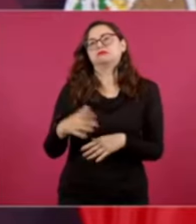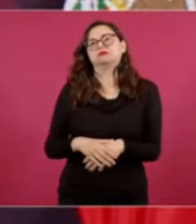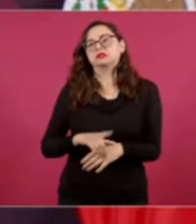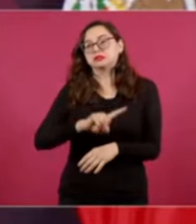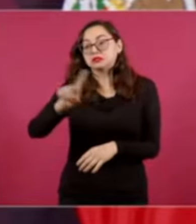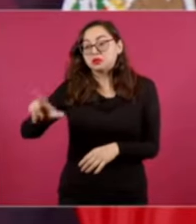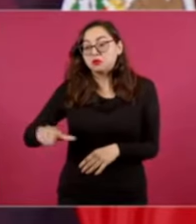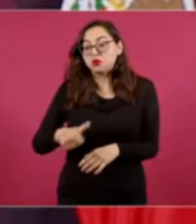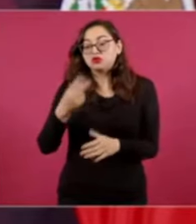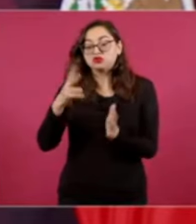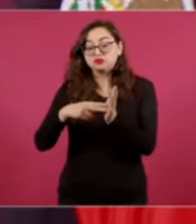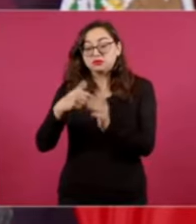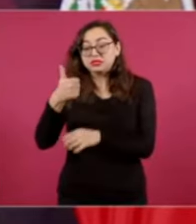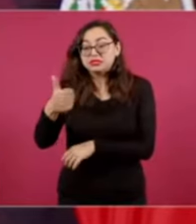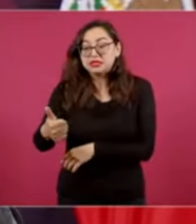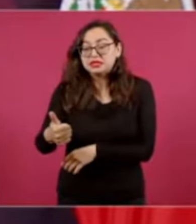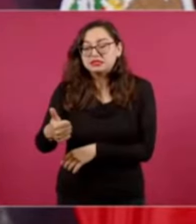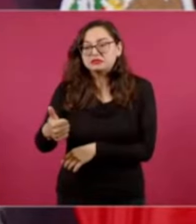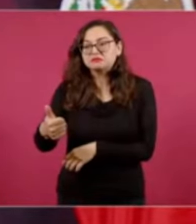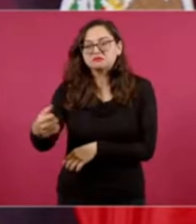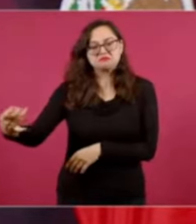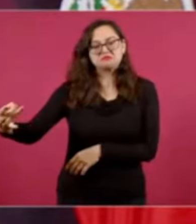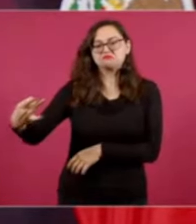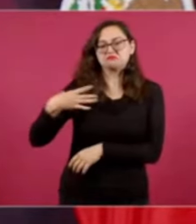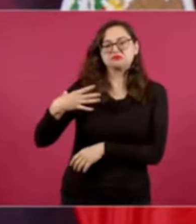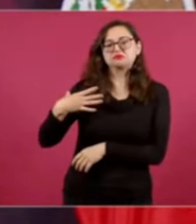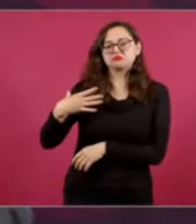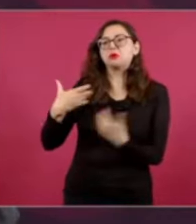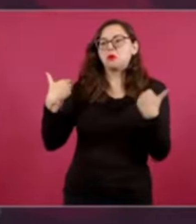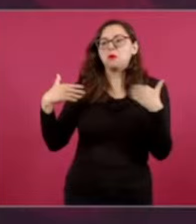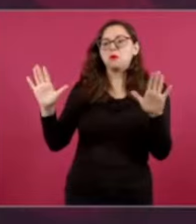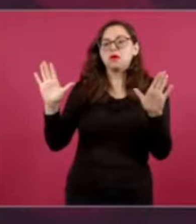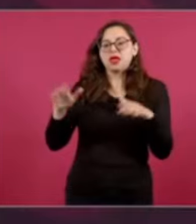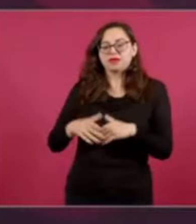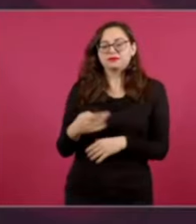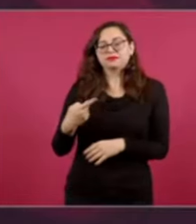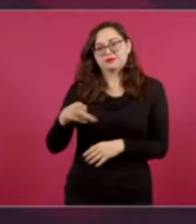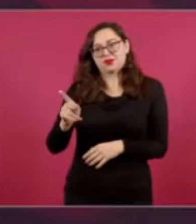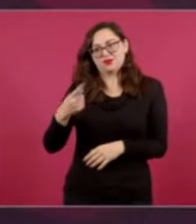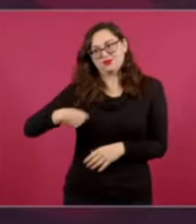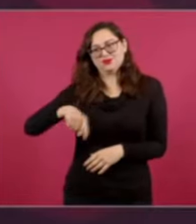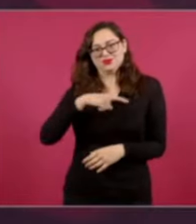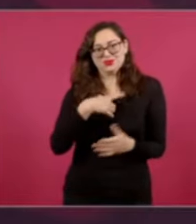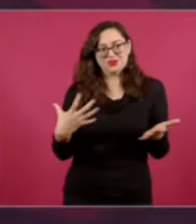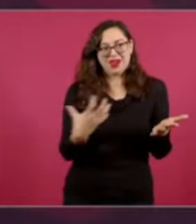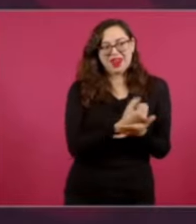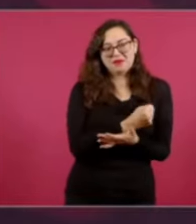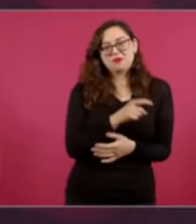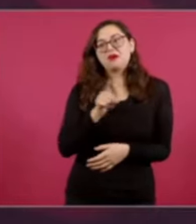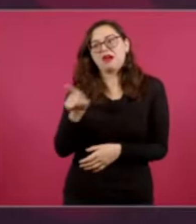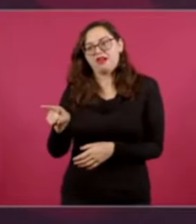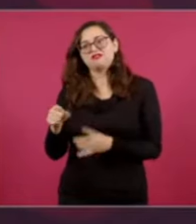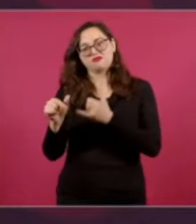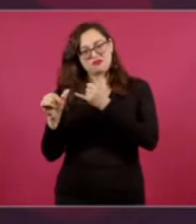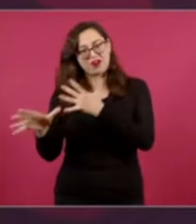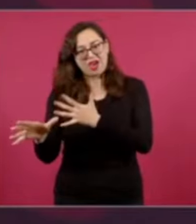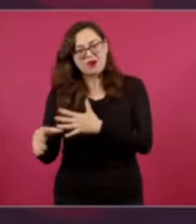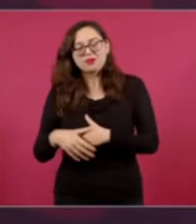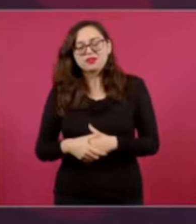Una prueba de que fueron traidores al pueblo y a la democracia es